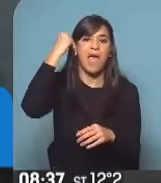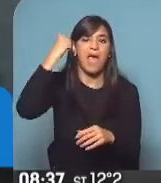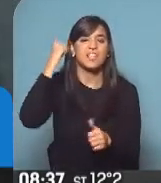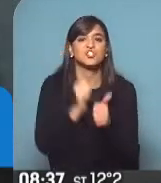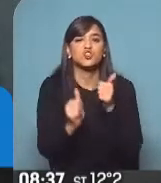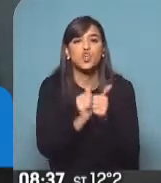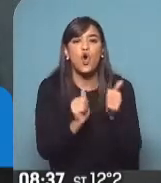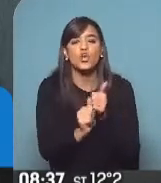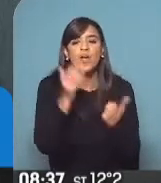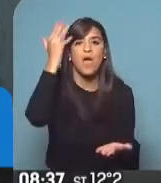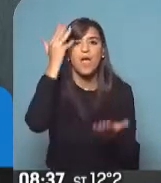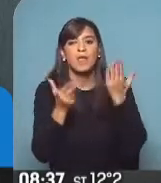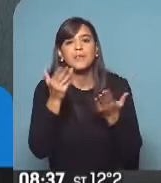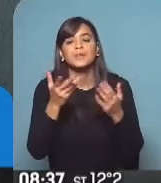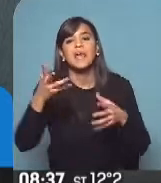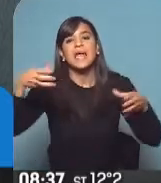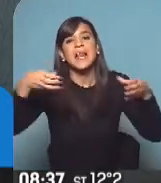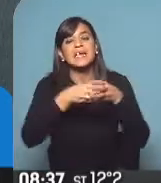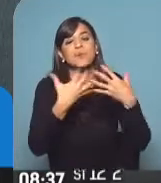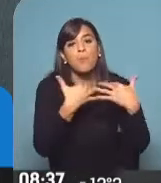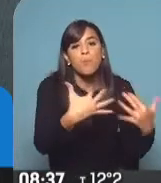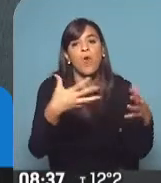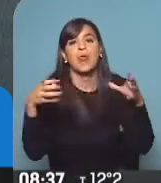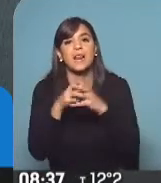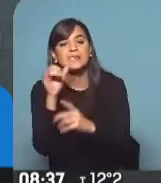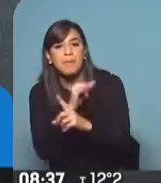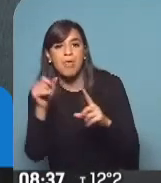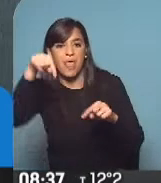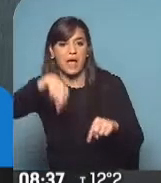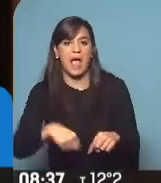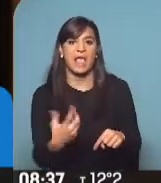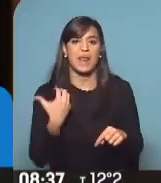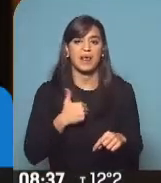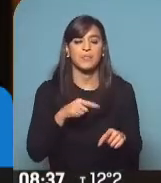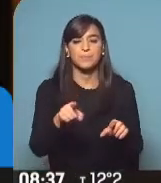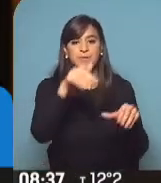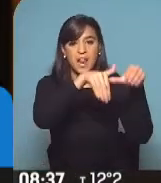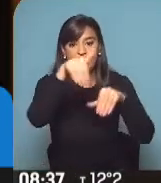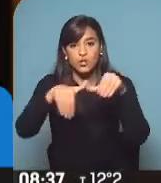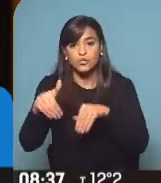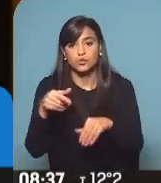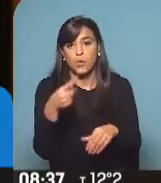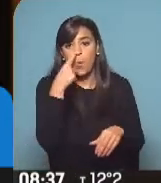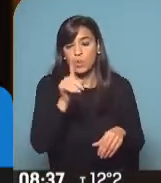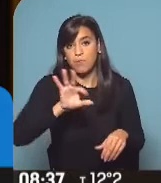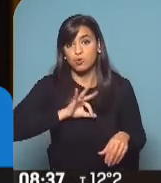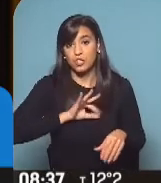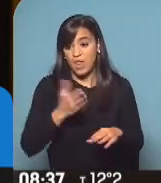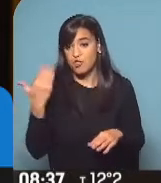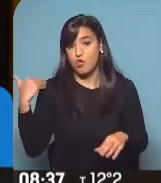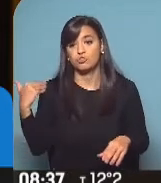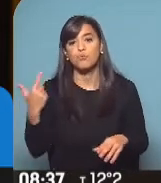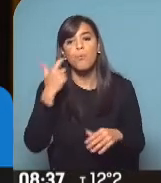pesa la diferencia entre las clases populares y la clase media en la argentina- electoralmente en los últimos años lo que